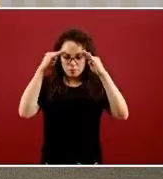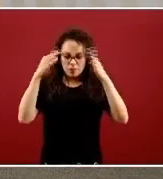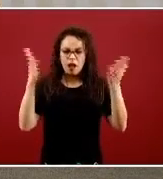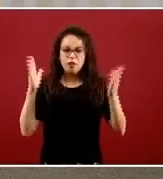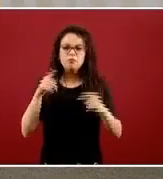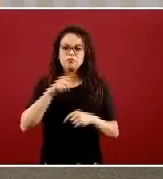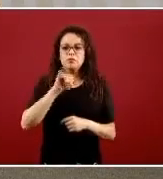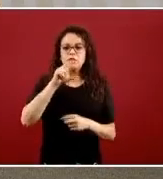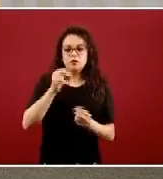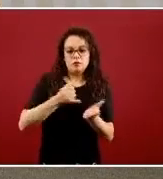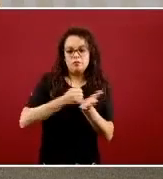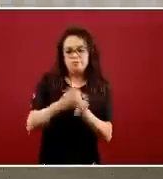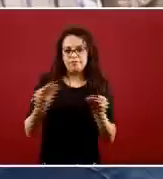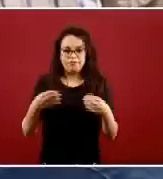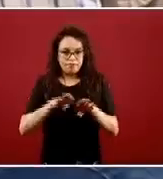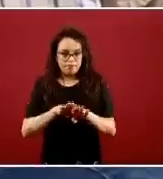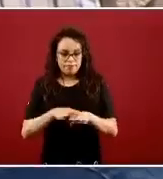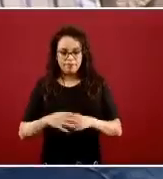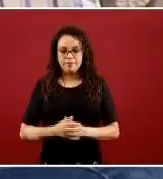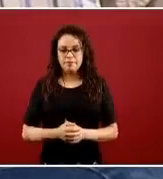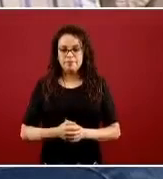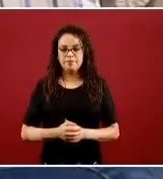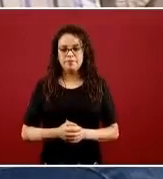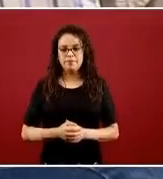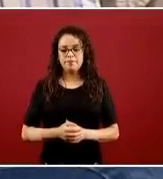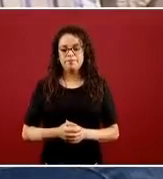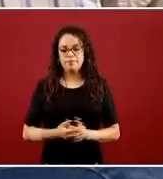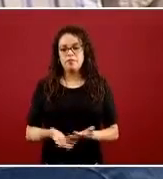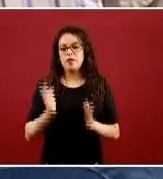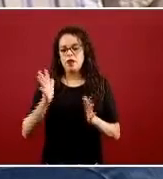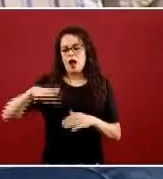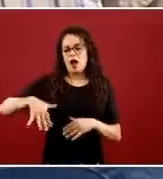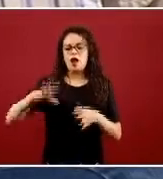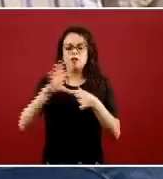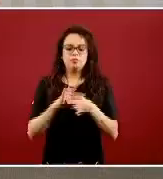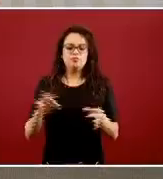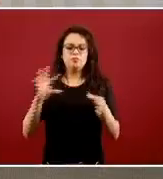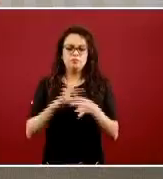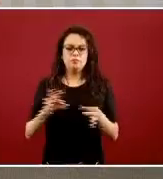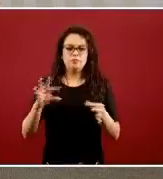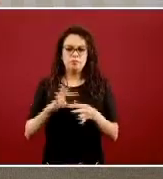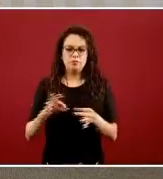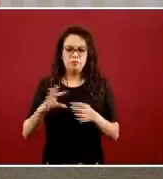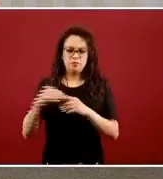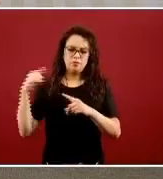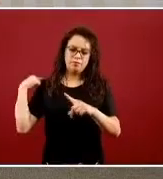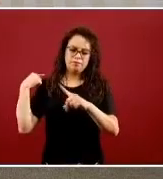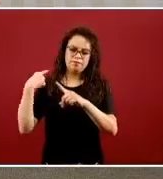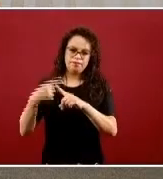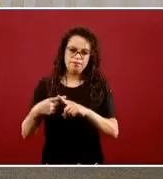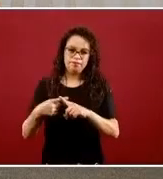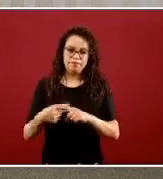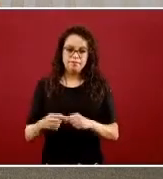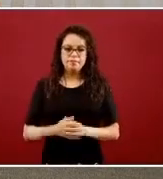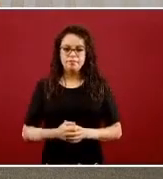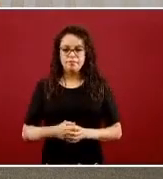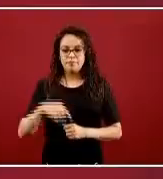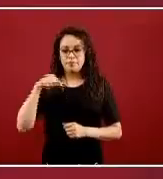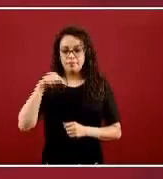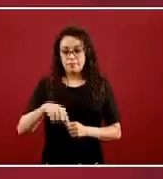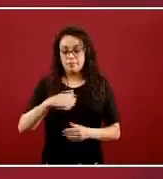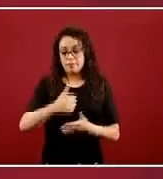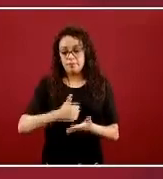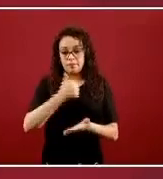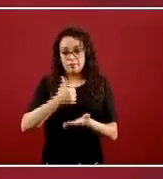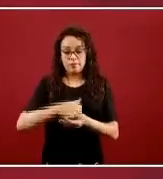el momento parece apropiada. Habíamos comentado ya algunos días atrás que la zona metropolitana del Valle de